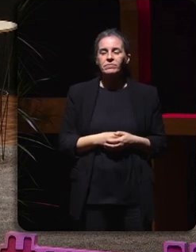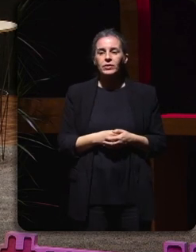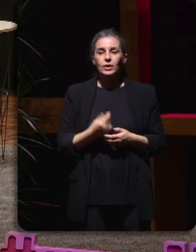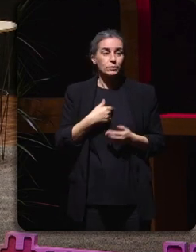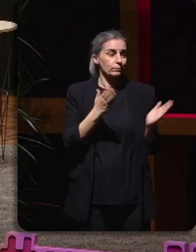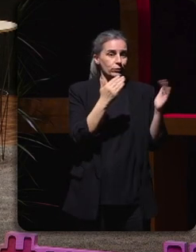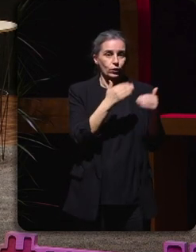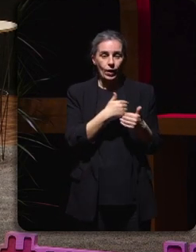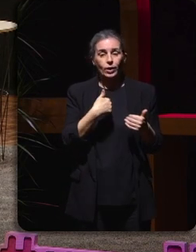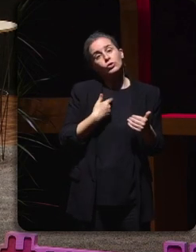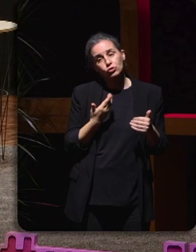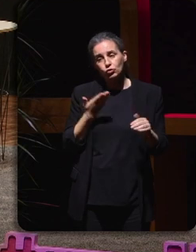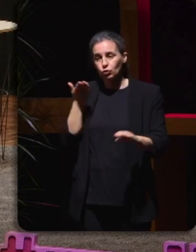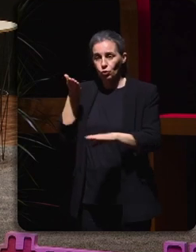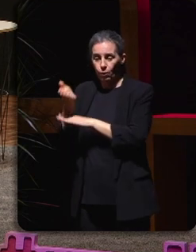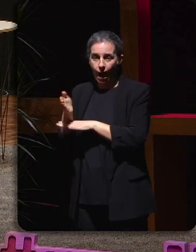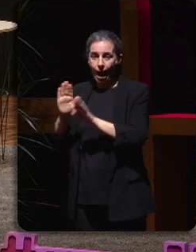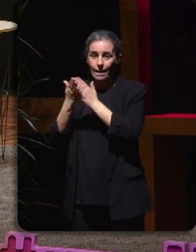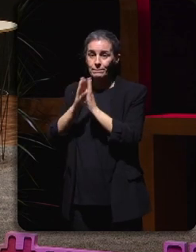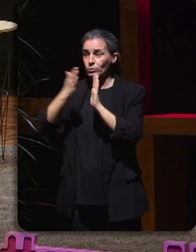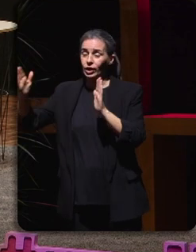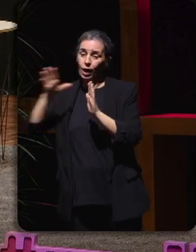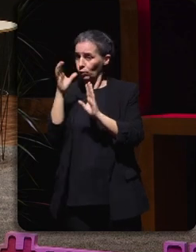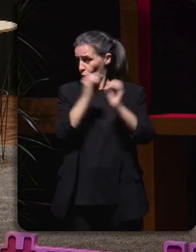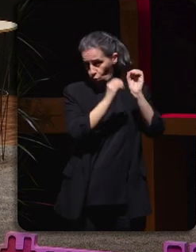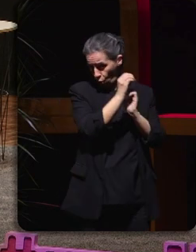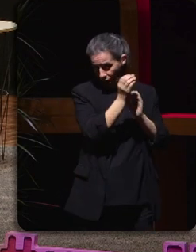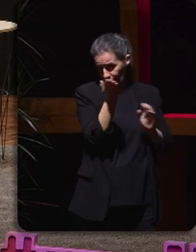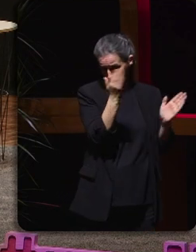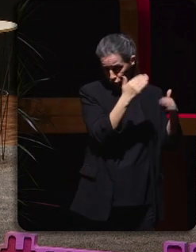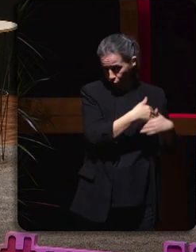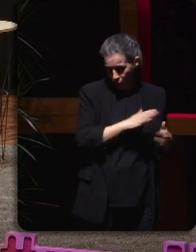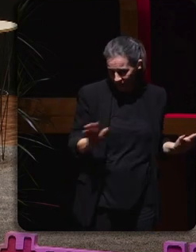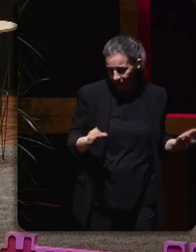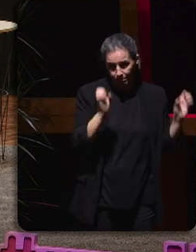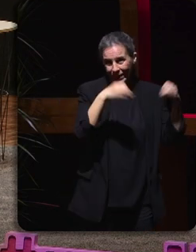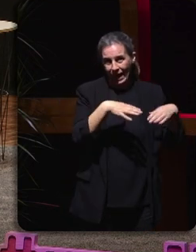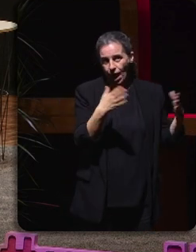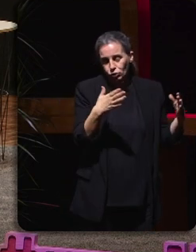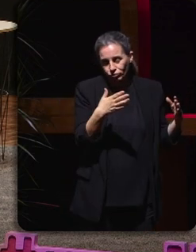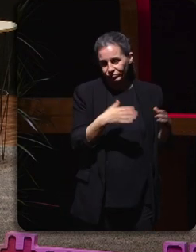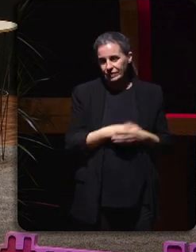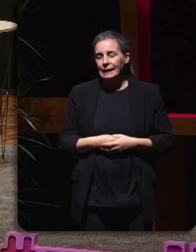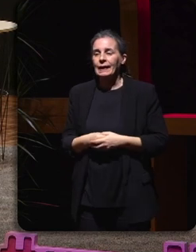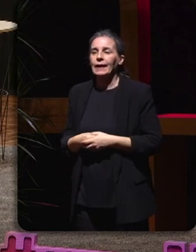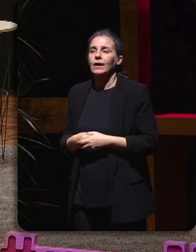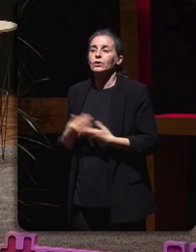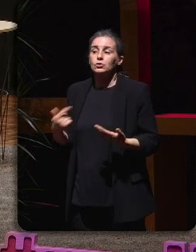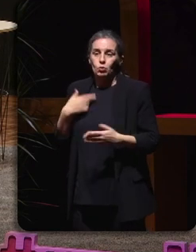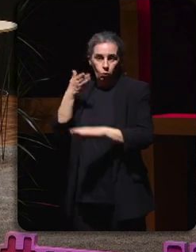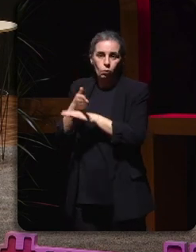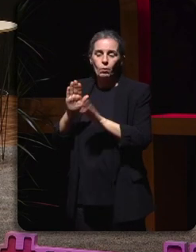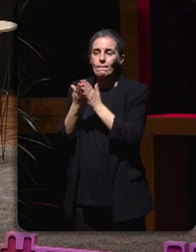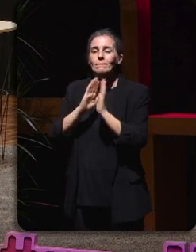a biblioteca San Google todavía no había hecho sus milagro y entonces no acudíamos a rezarle Y entonces te ibas a la biblioteca